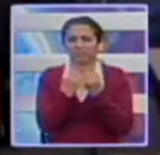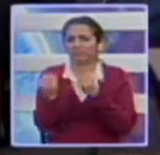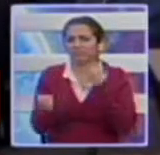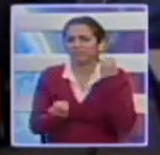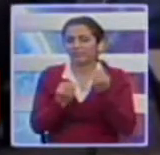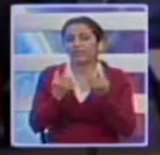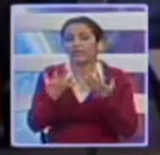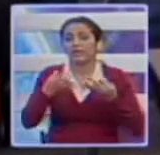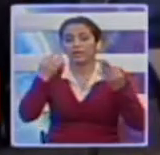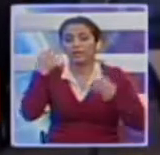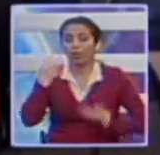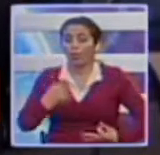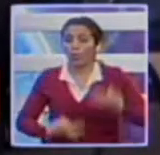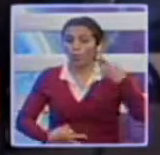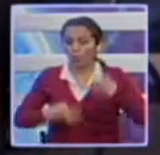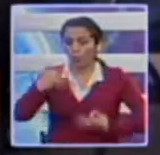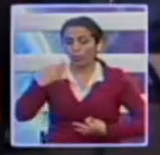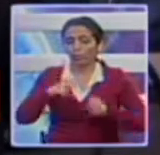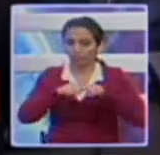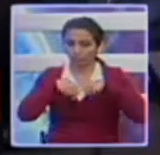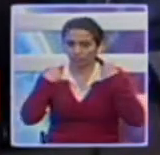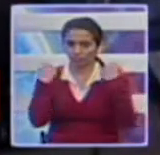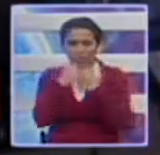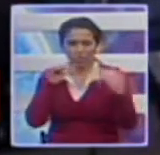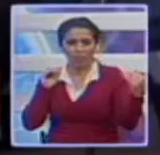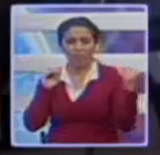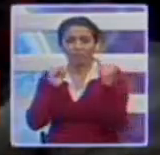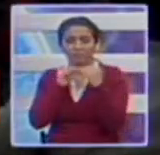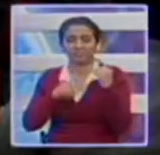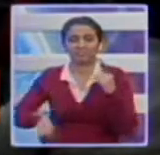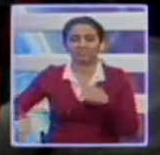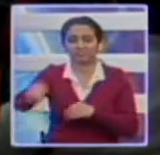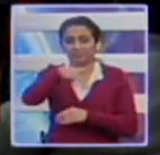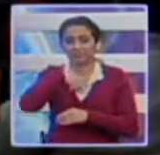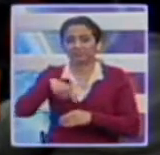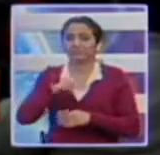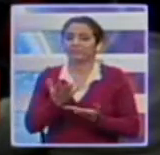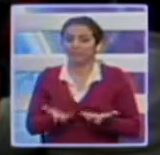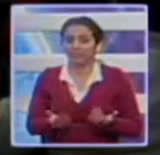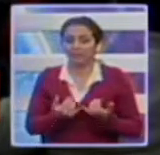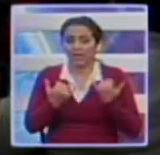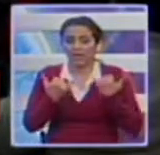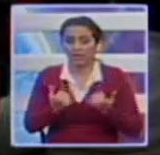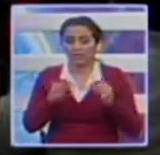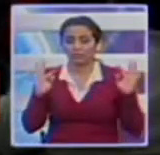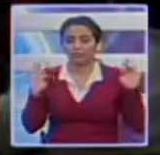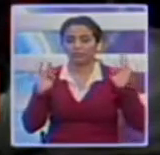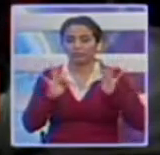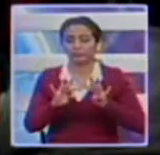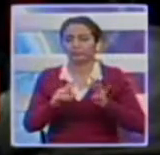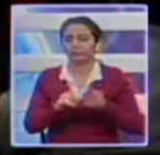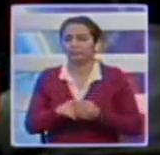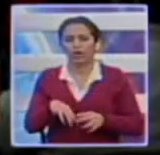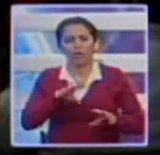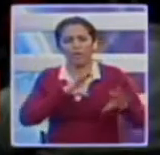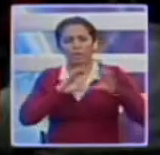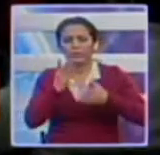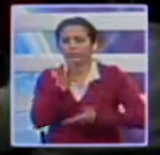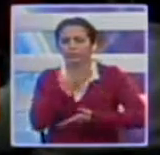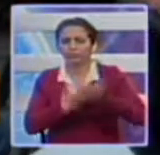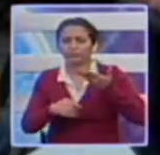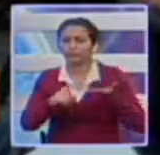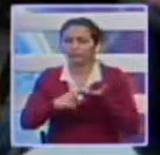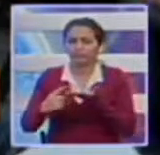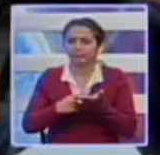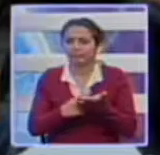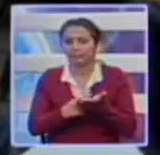equidad y justicia social. Ellas están o se han dado cita el día de hoy para reflexionar, debatir y formular